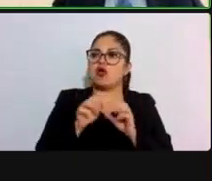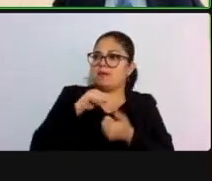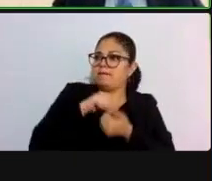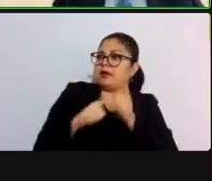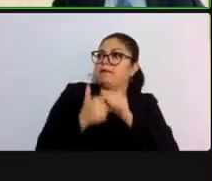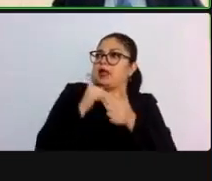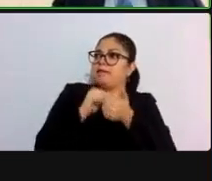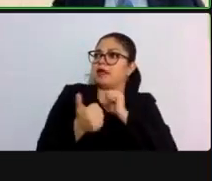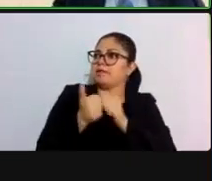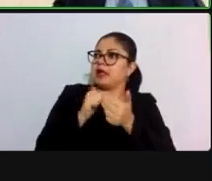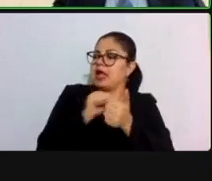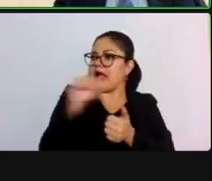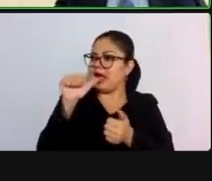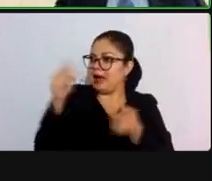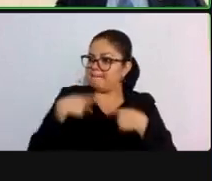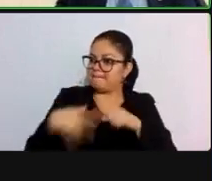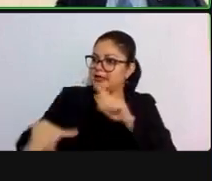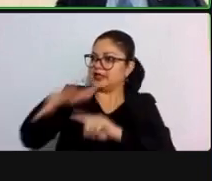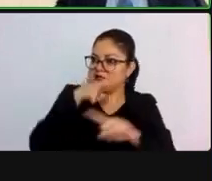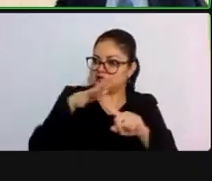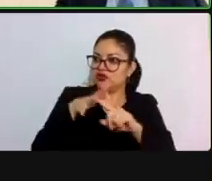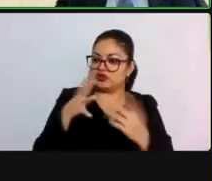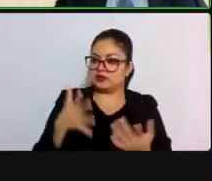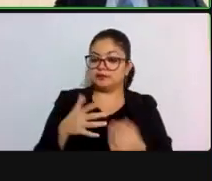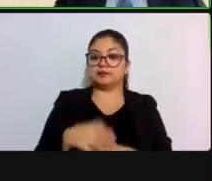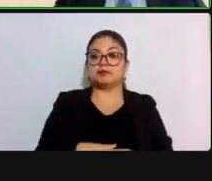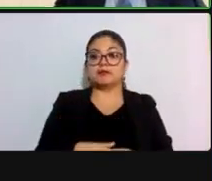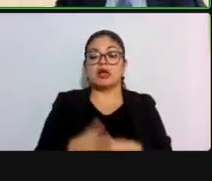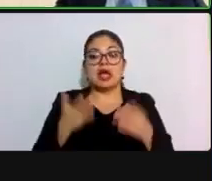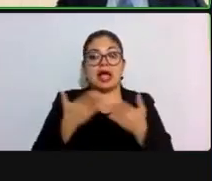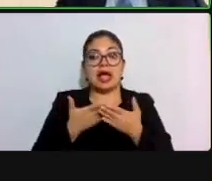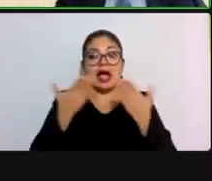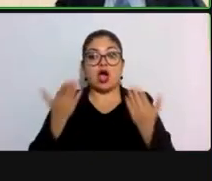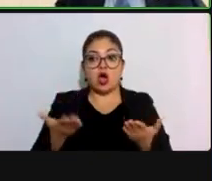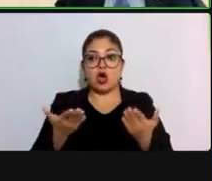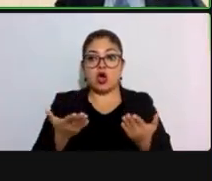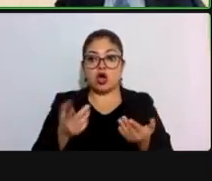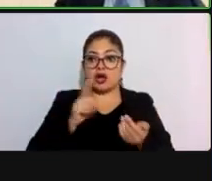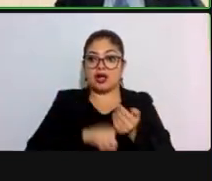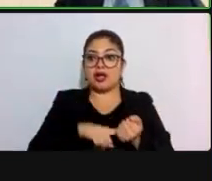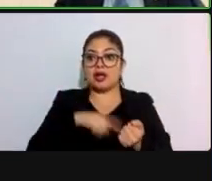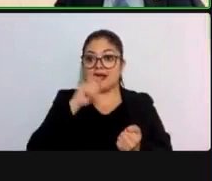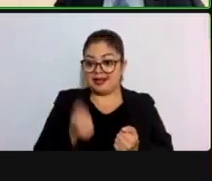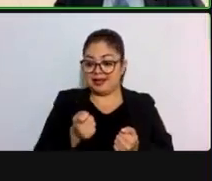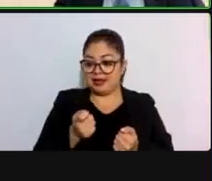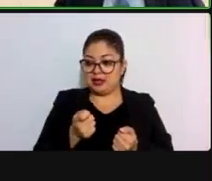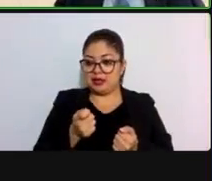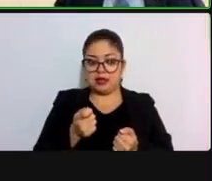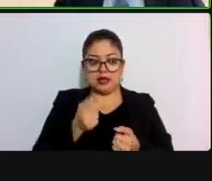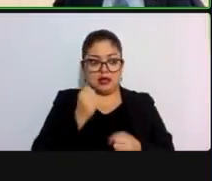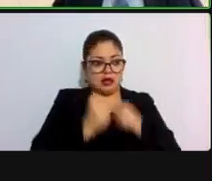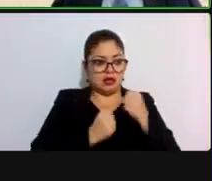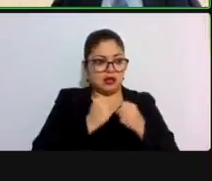Pero los que llenaban las pistas ahora llenan los consultorios de ortopedistas y fisioterapeutas. ¿Por qué? Porque el